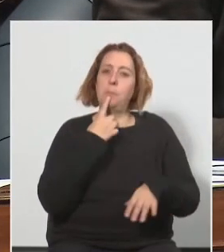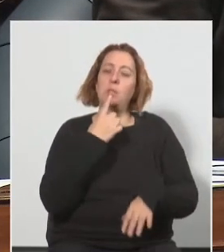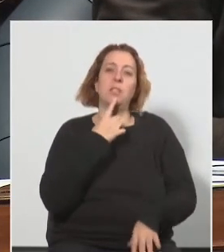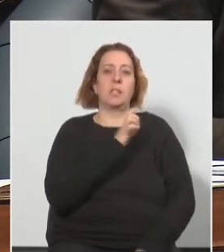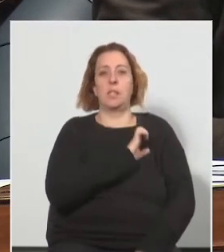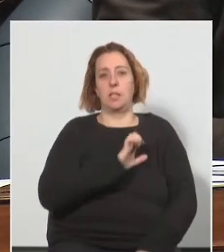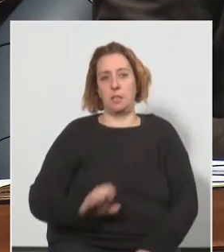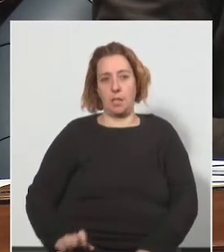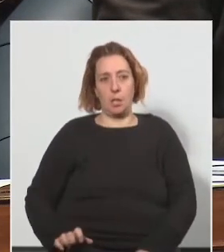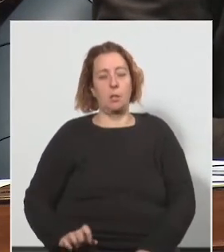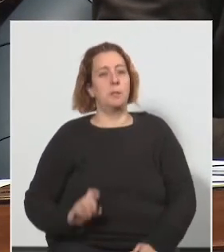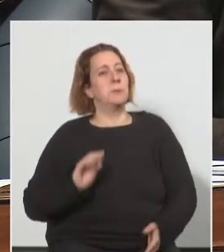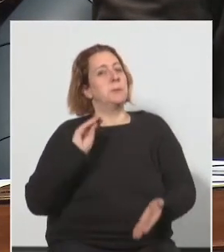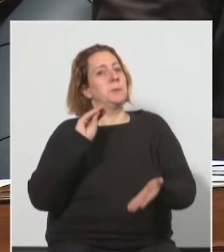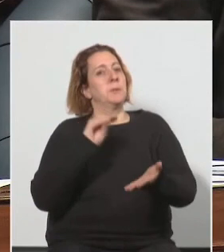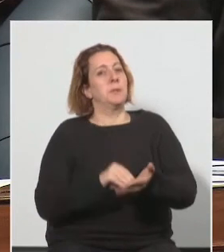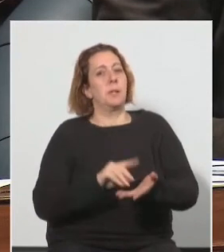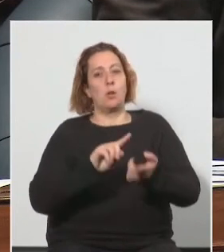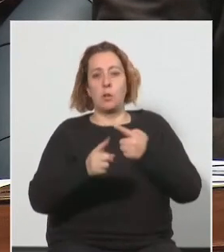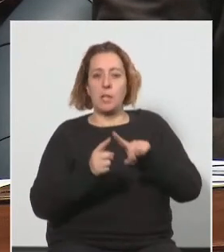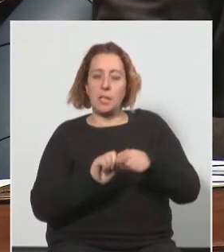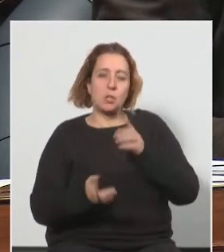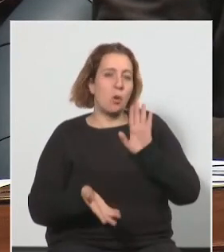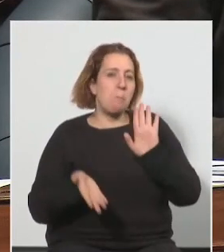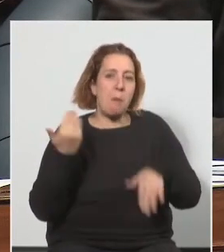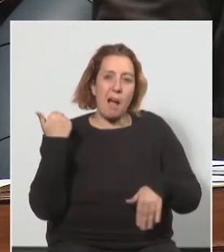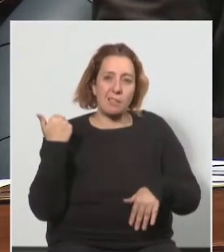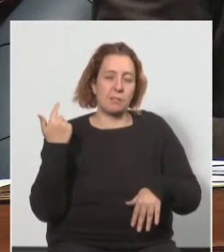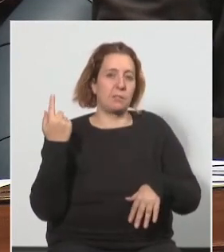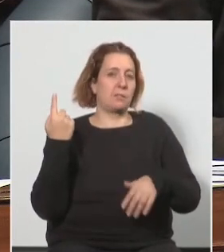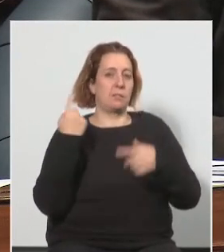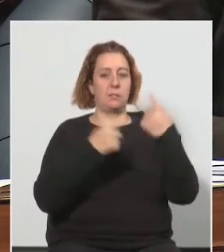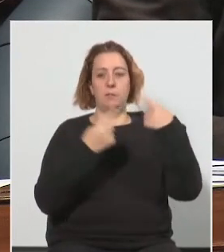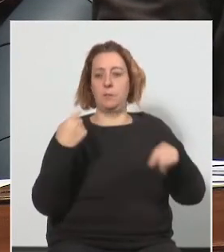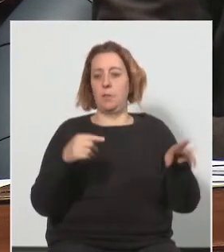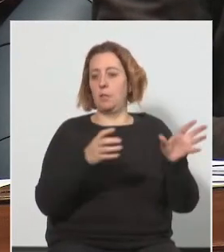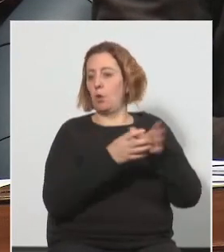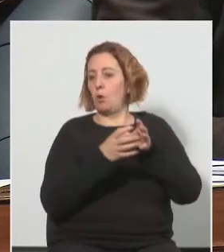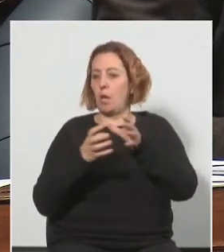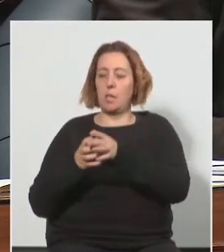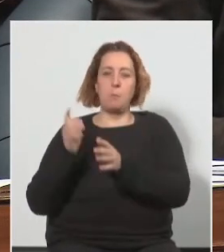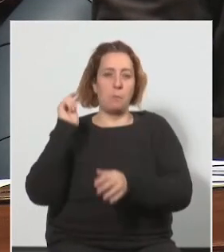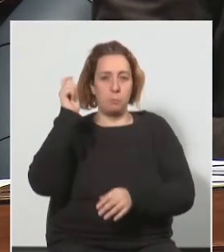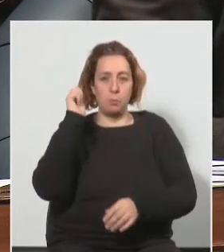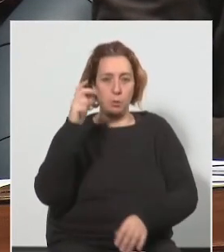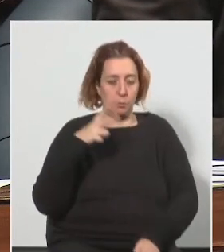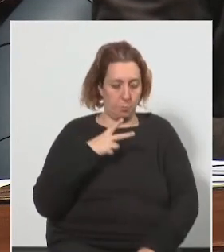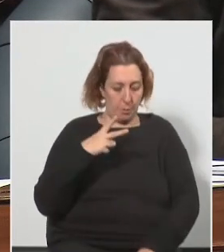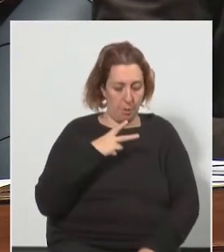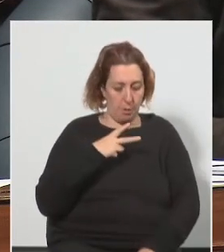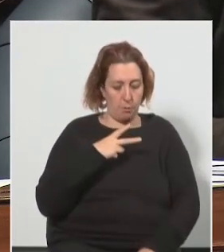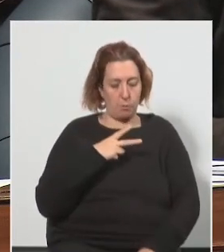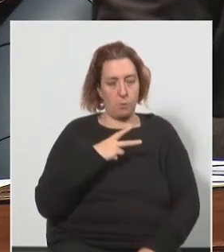Estado, para aplicar más coordinación entre los distintos organismos públicos y privados.